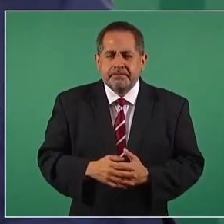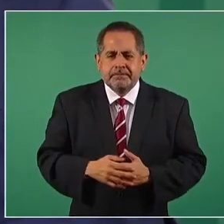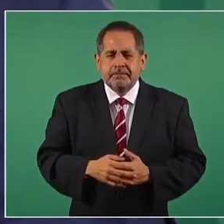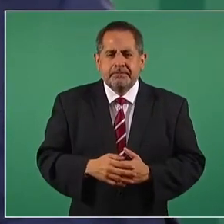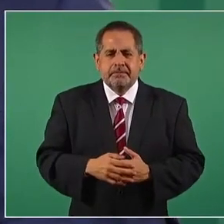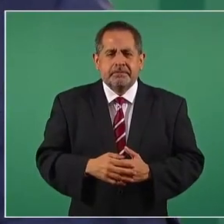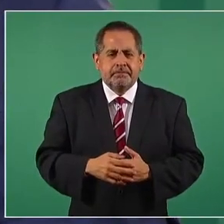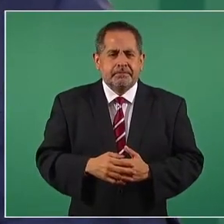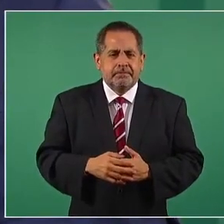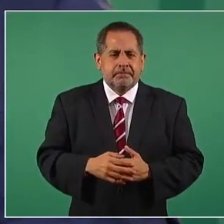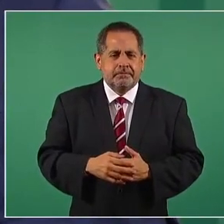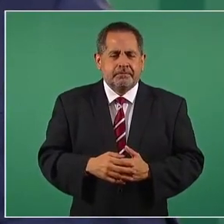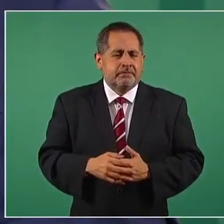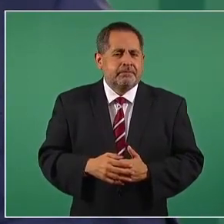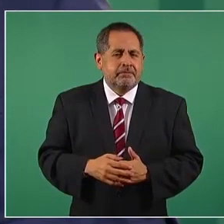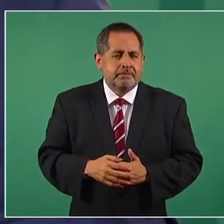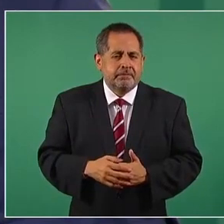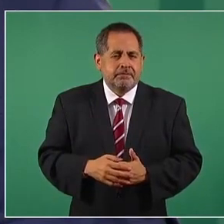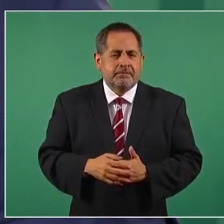una gente